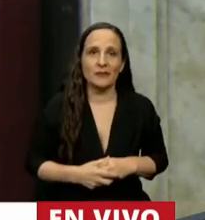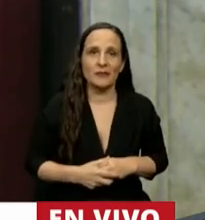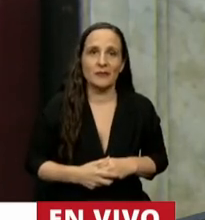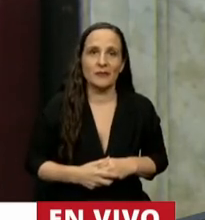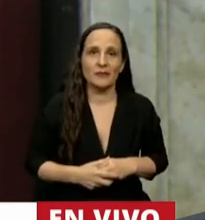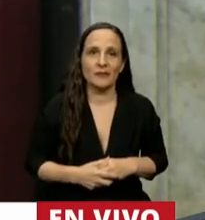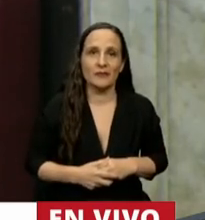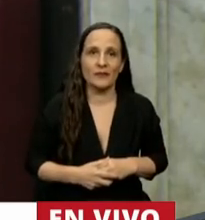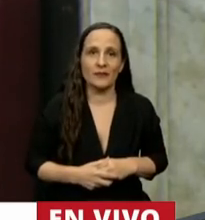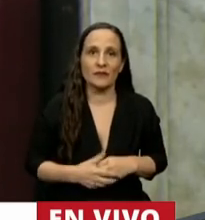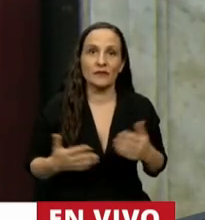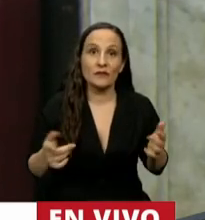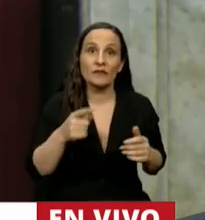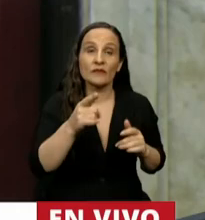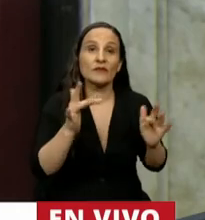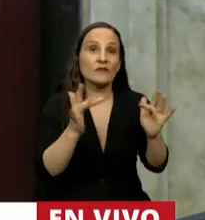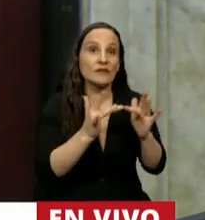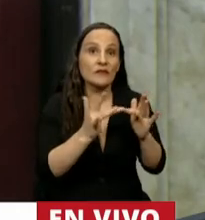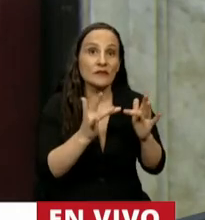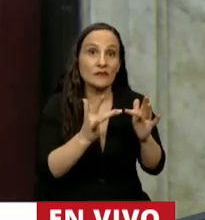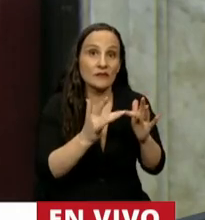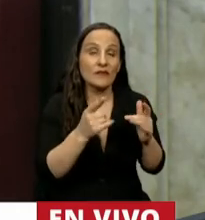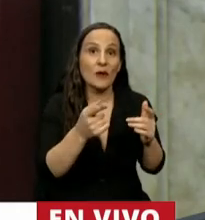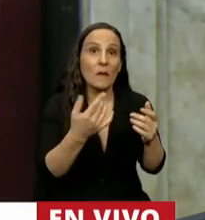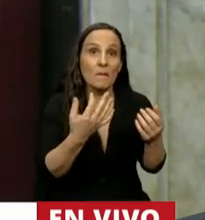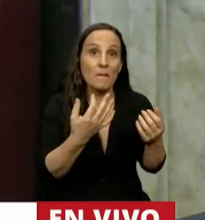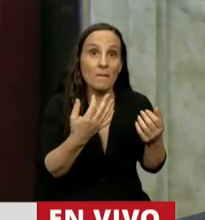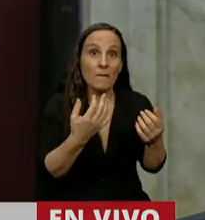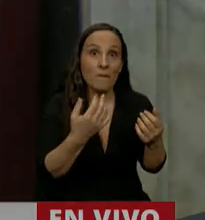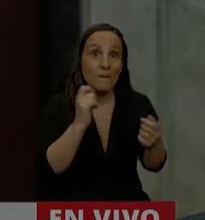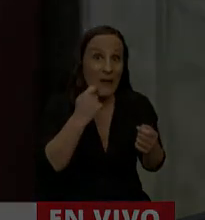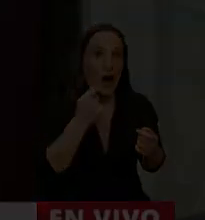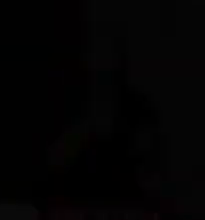Si tiene una mejor conexión, después le damos para que pueda redondear su idea.